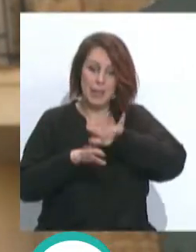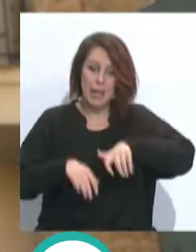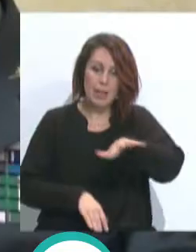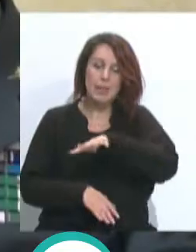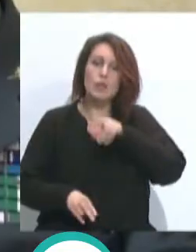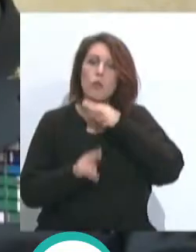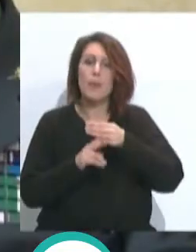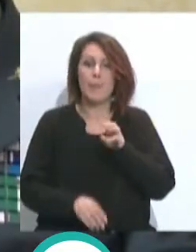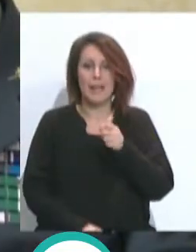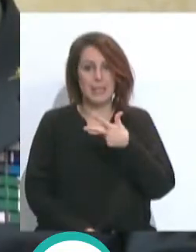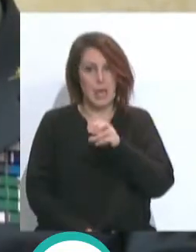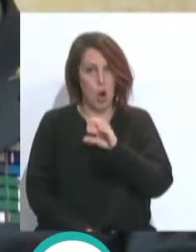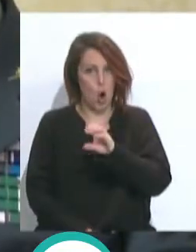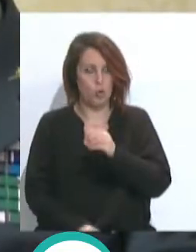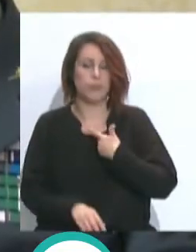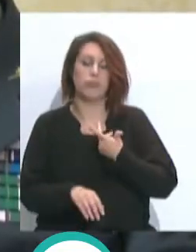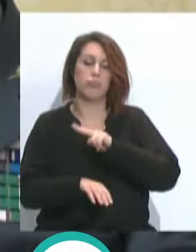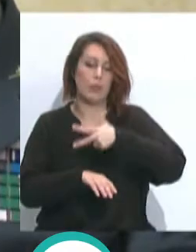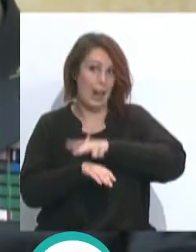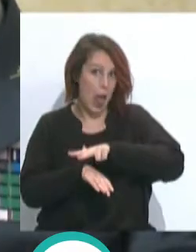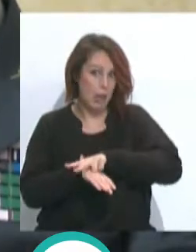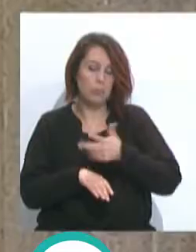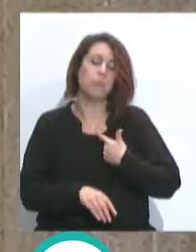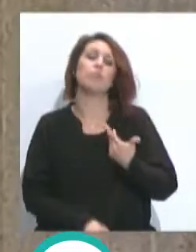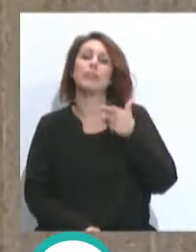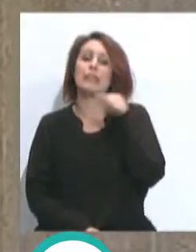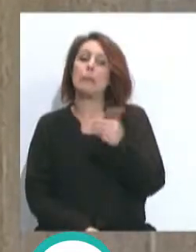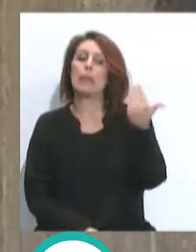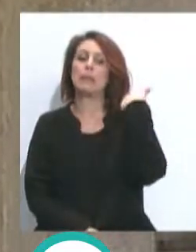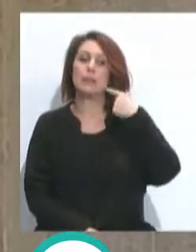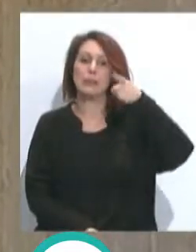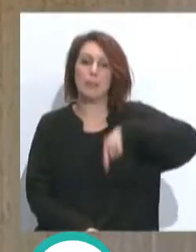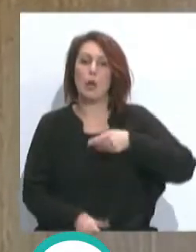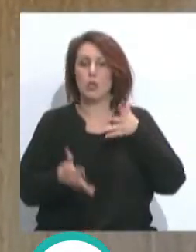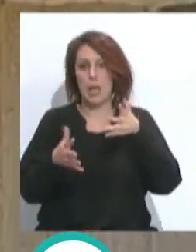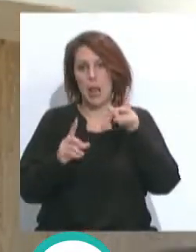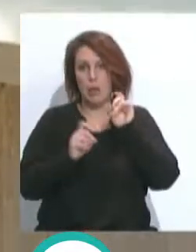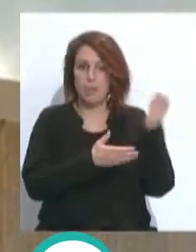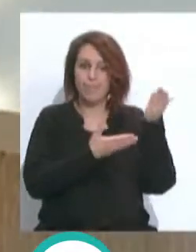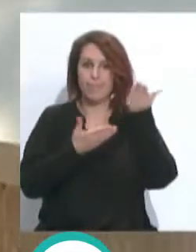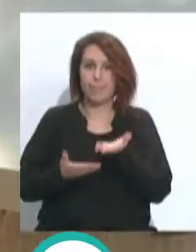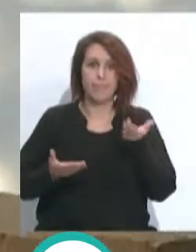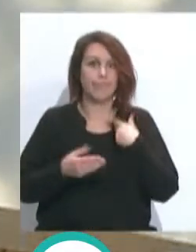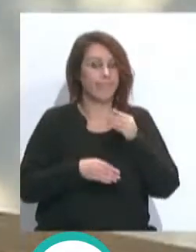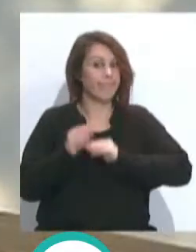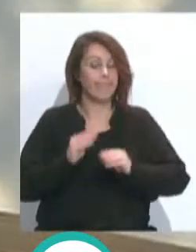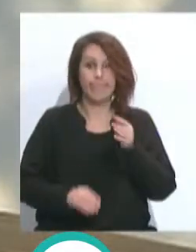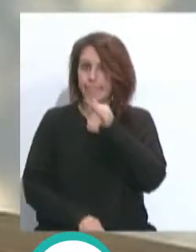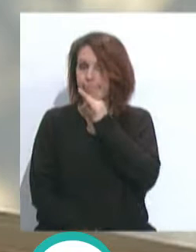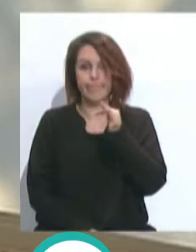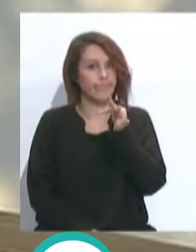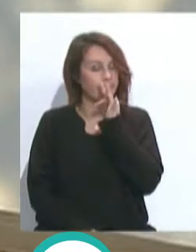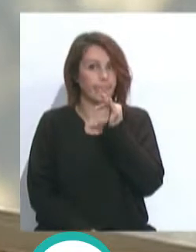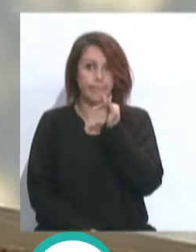subdelegado José Pacheco. Hace una semana eran recibidos también en la Consejería de Educación y sin soluciones hasta el